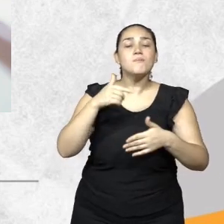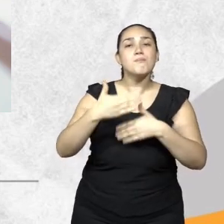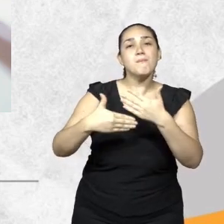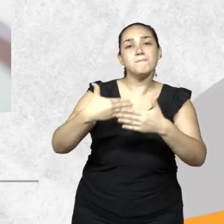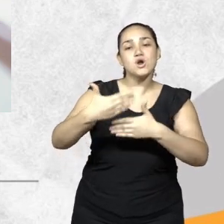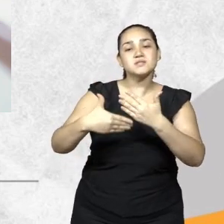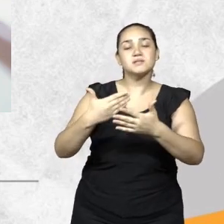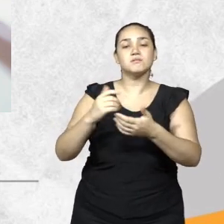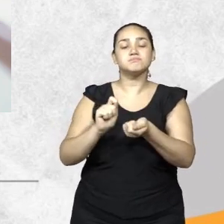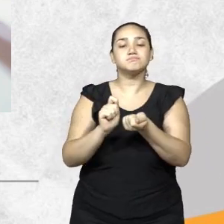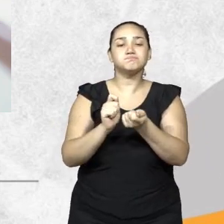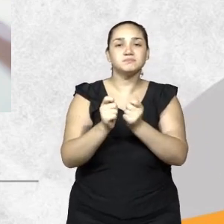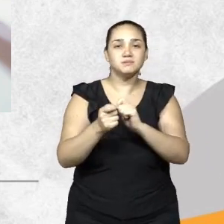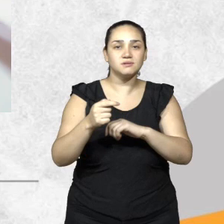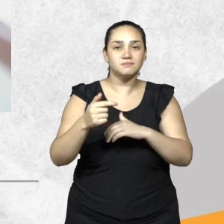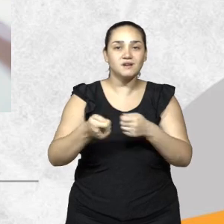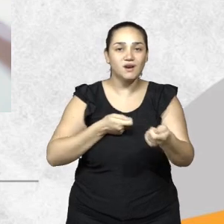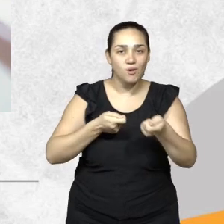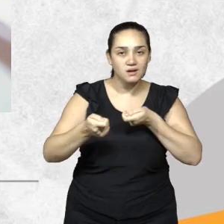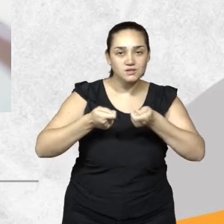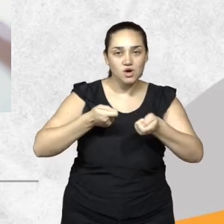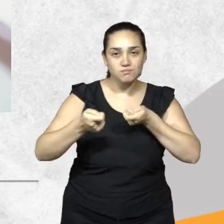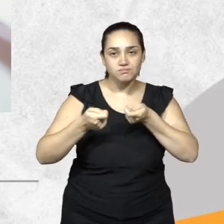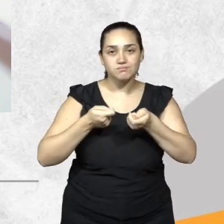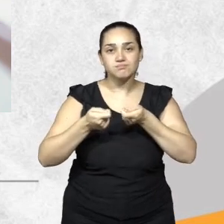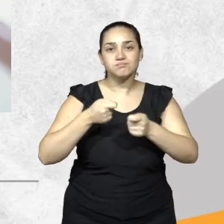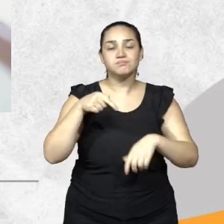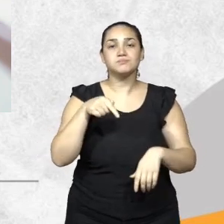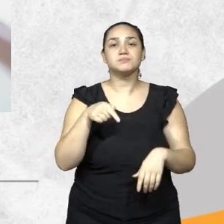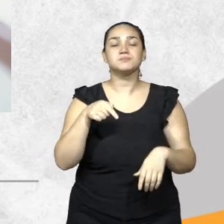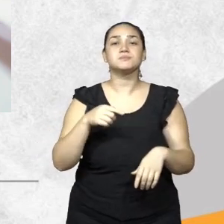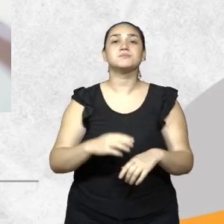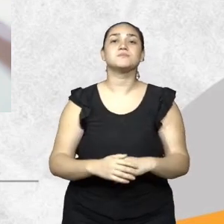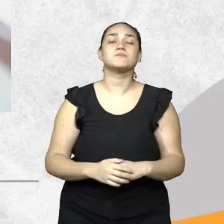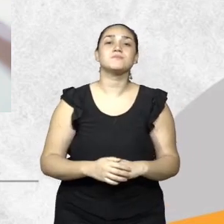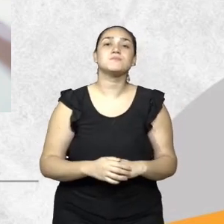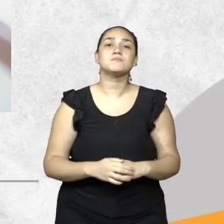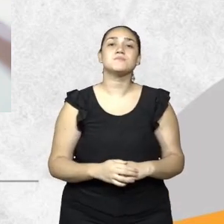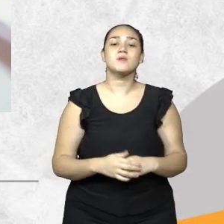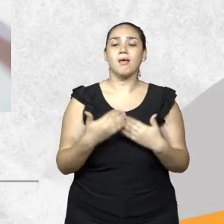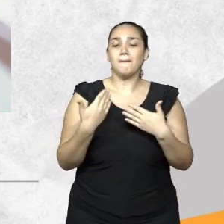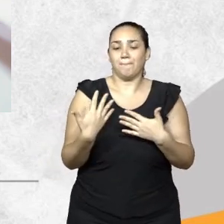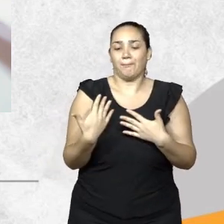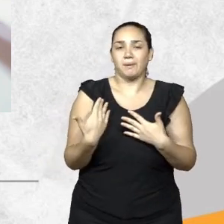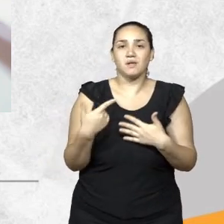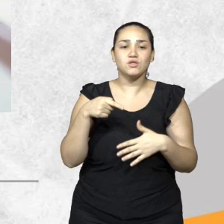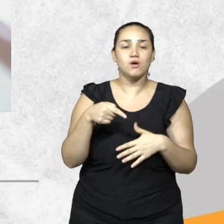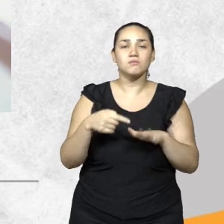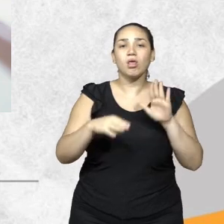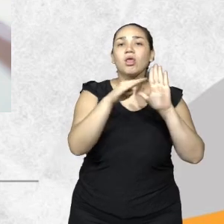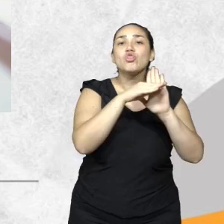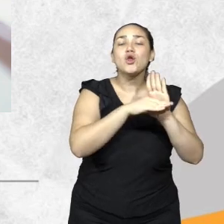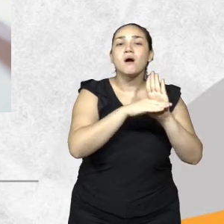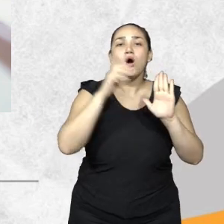de desregulación que son muy comunes en nuestros países, en el caso costarricense, permitió a través de una norma